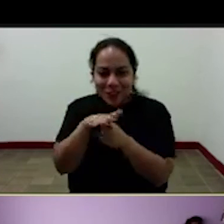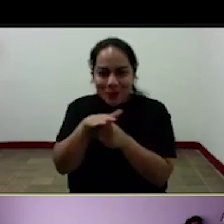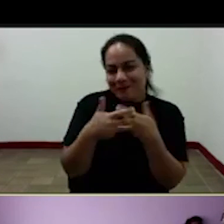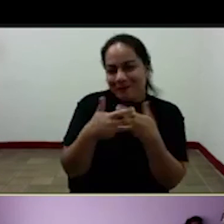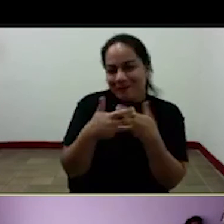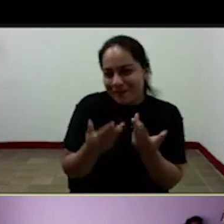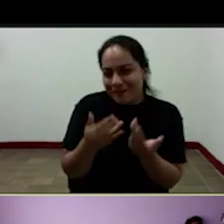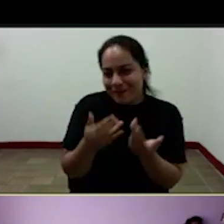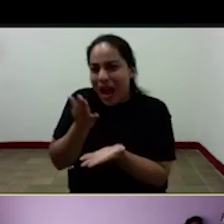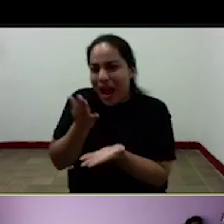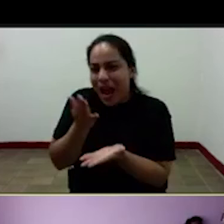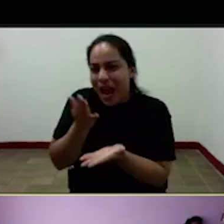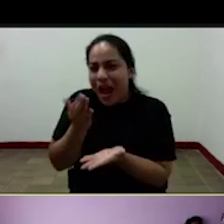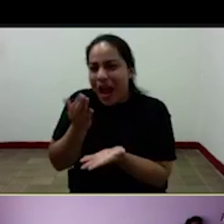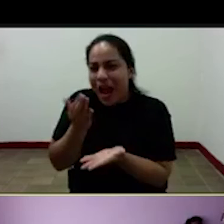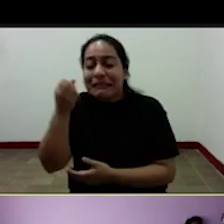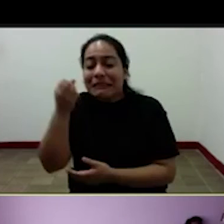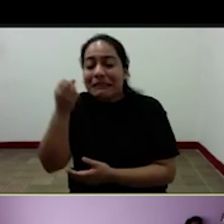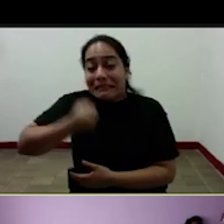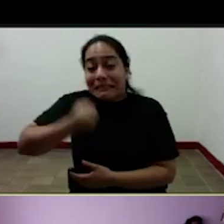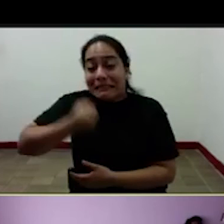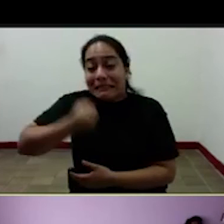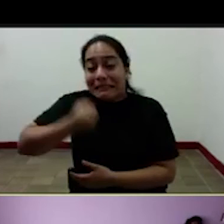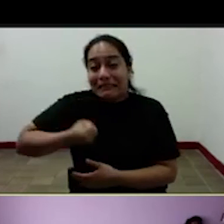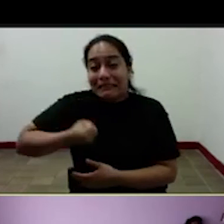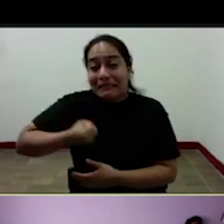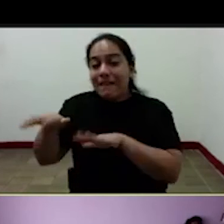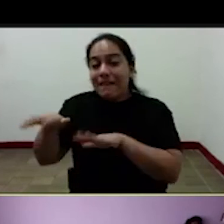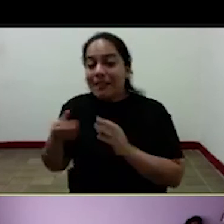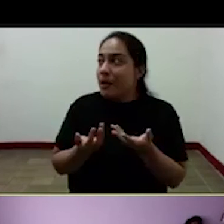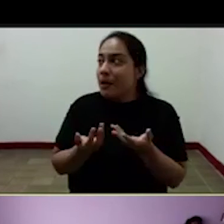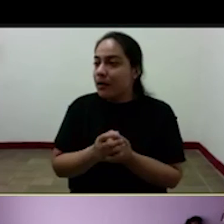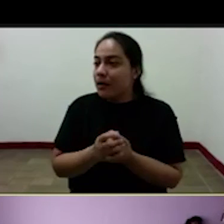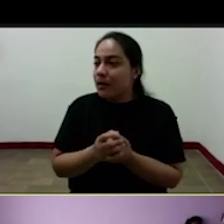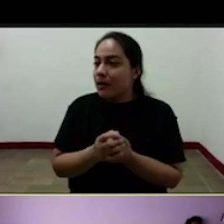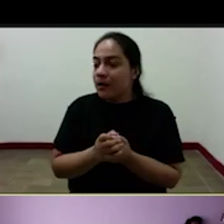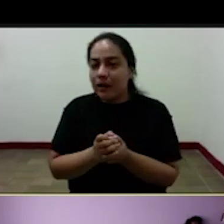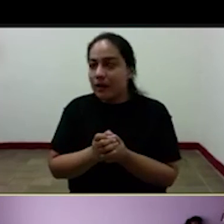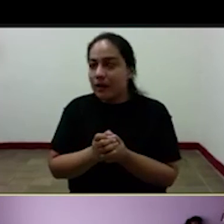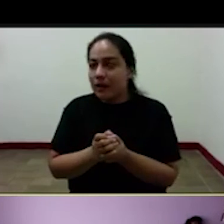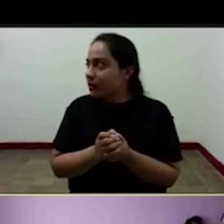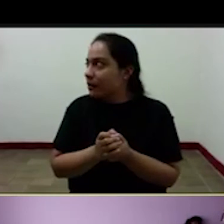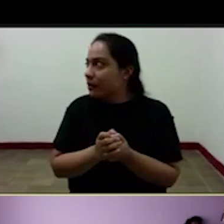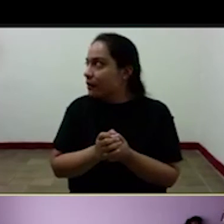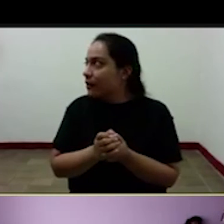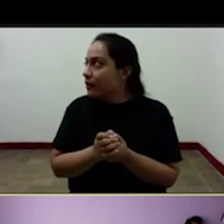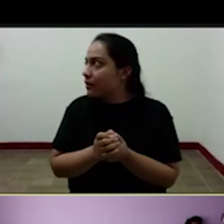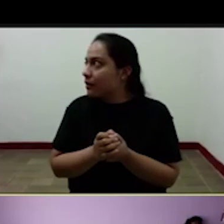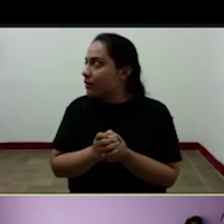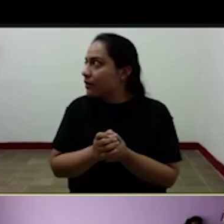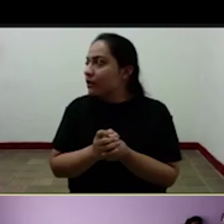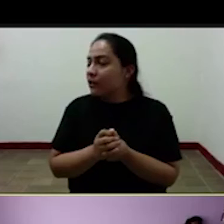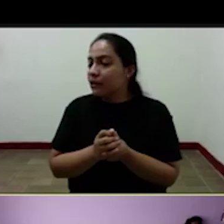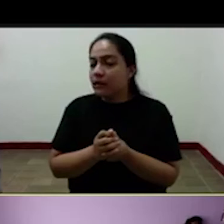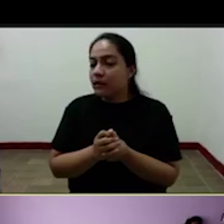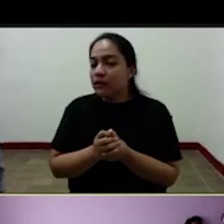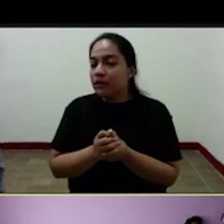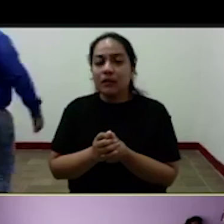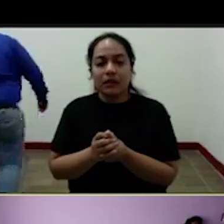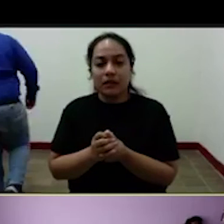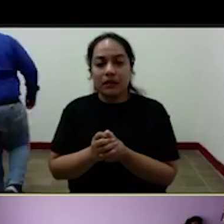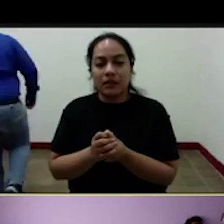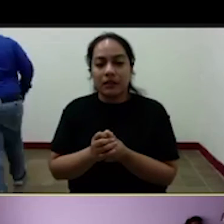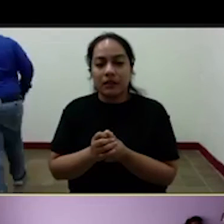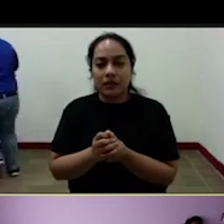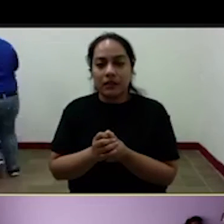tan fuerte de la adicción y de decir el texto. Y la solución que tuvieron fue hacer el registro sonoro de